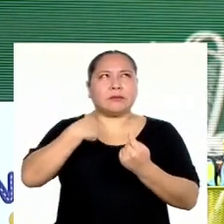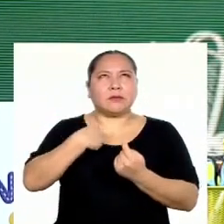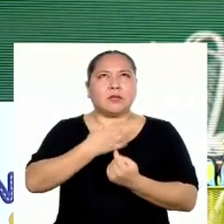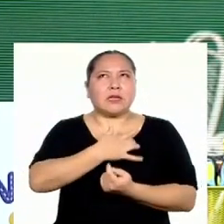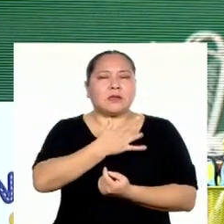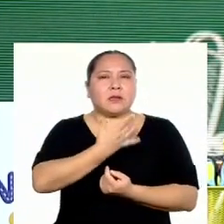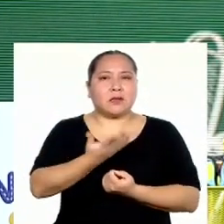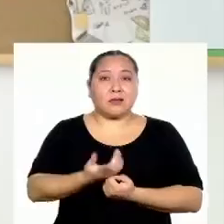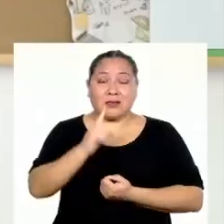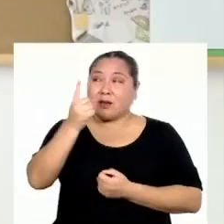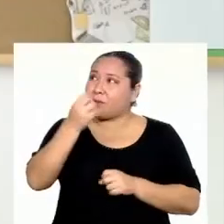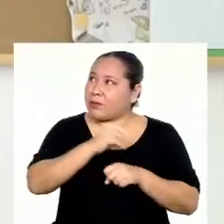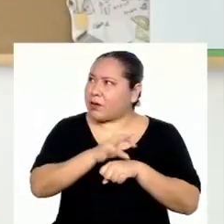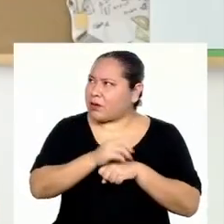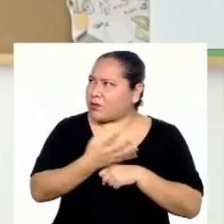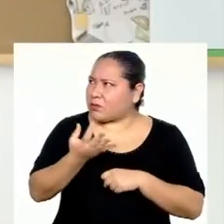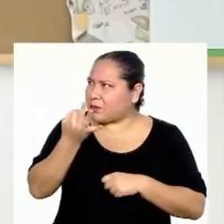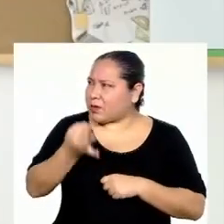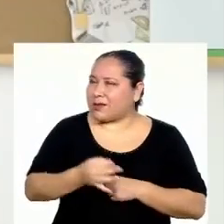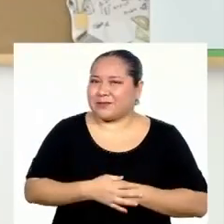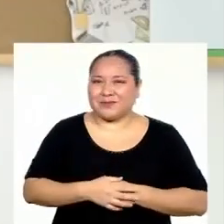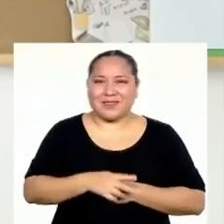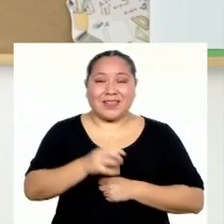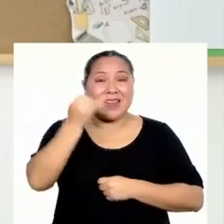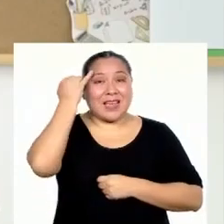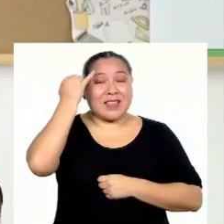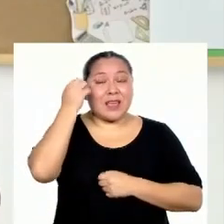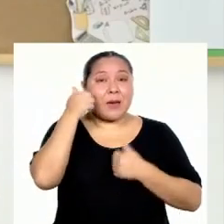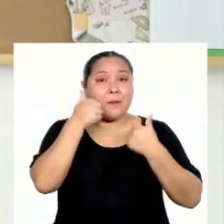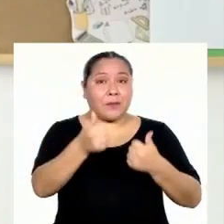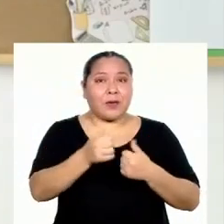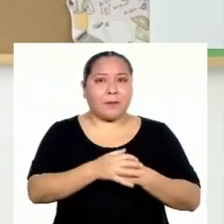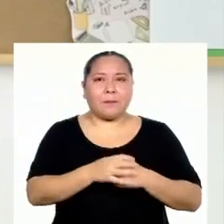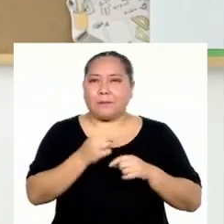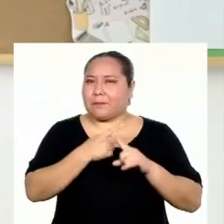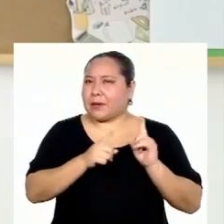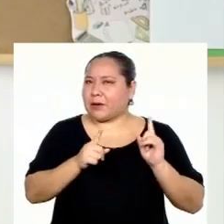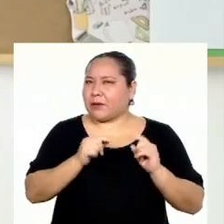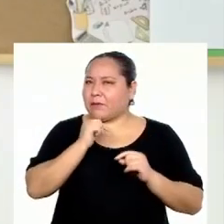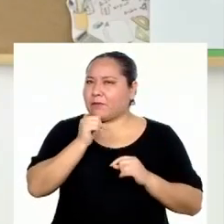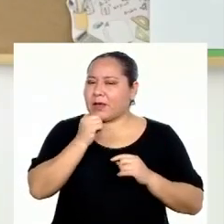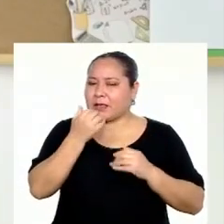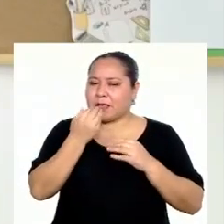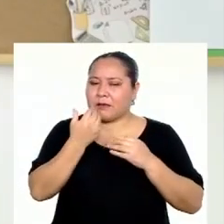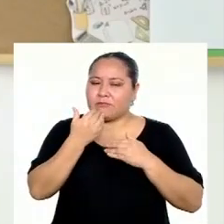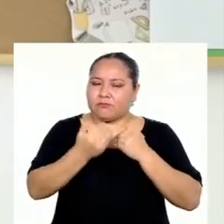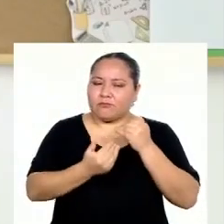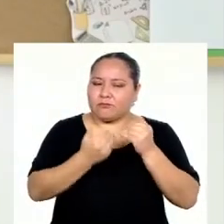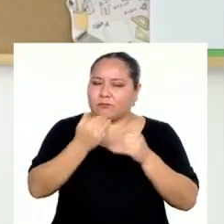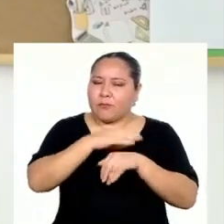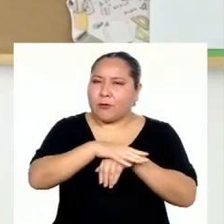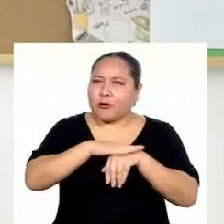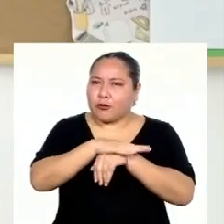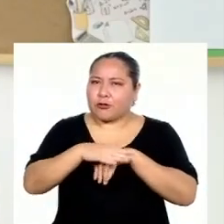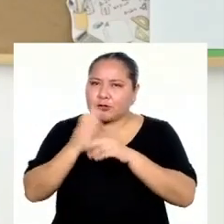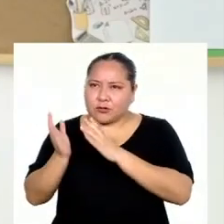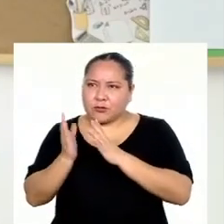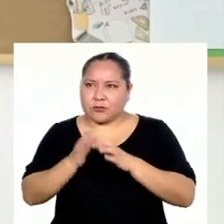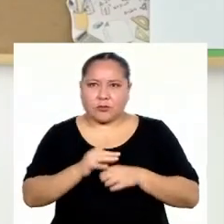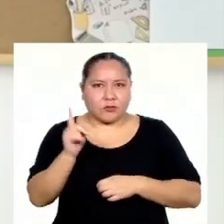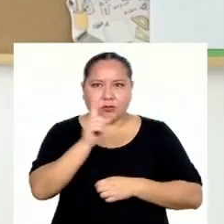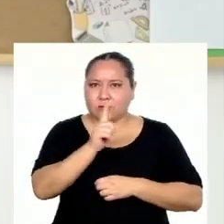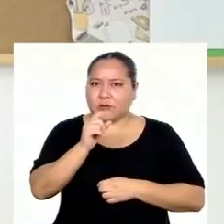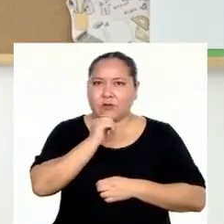primera recomendación, ¿no? La idea está muy bien, pero aún nos encontramos en el proceso de planificación. Todavía